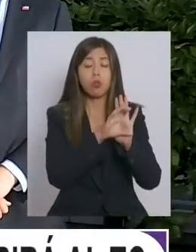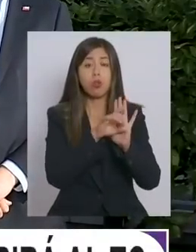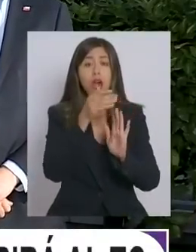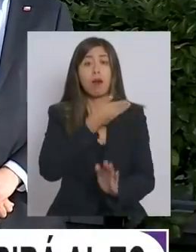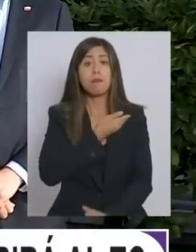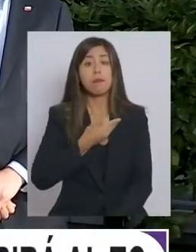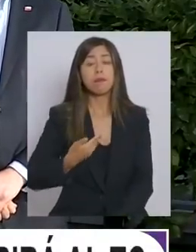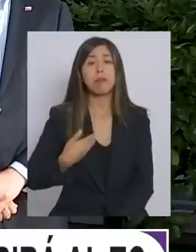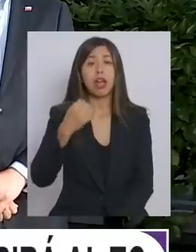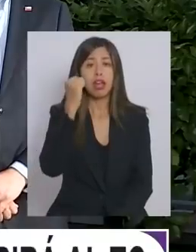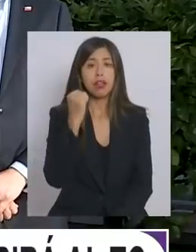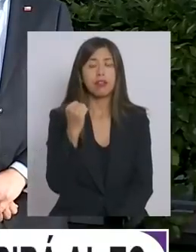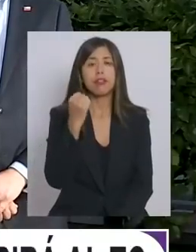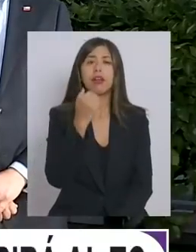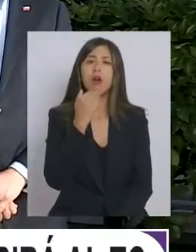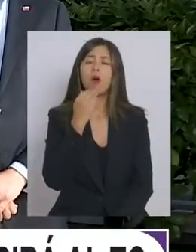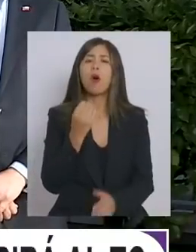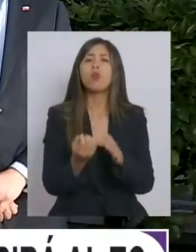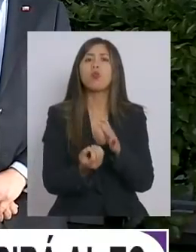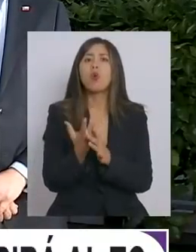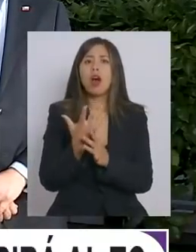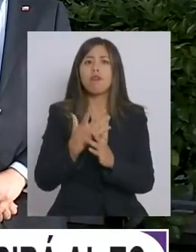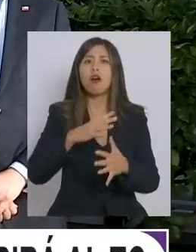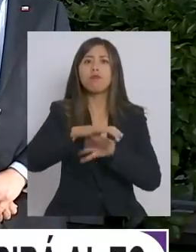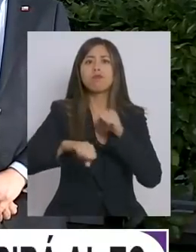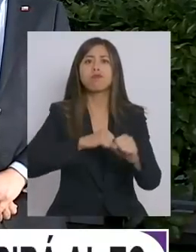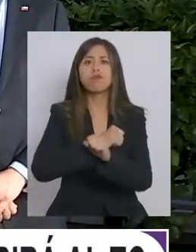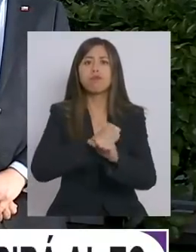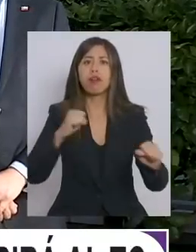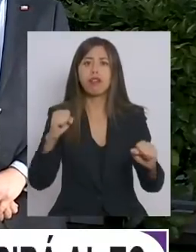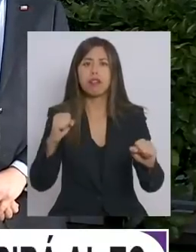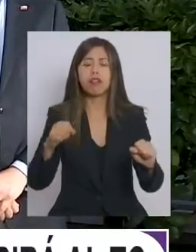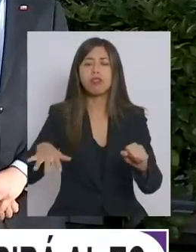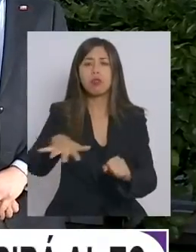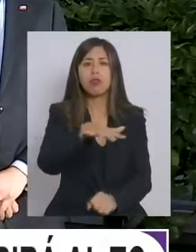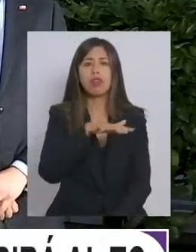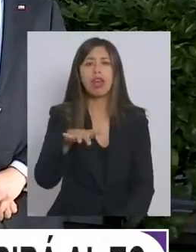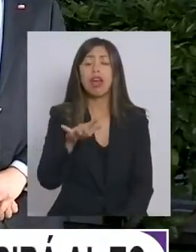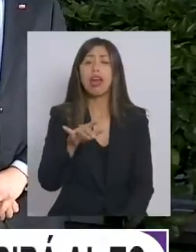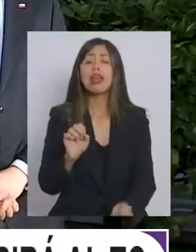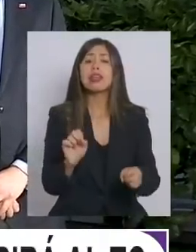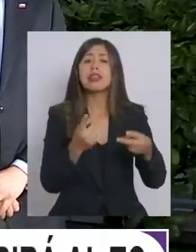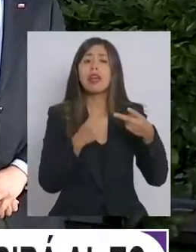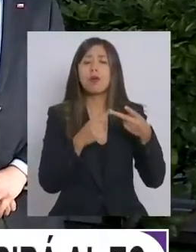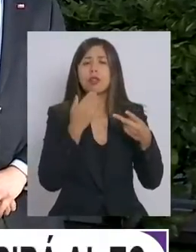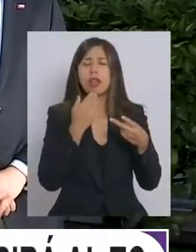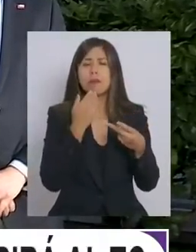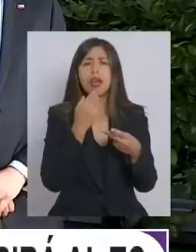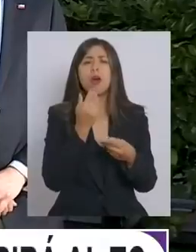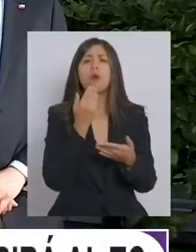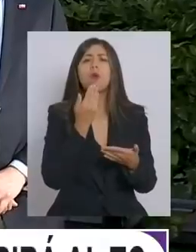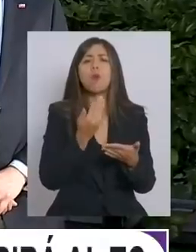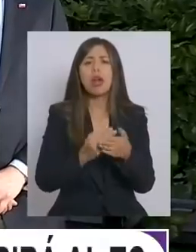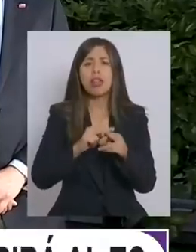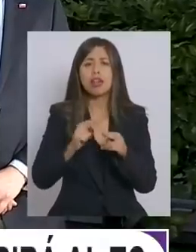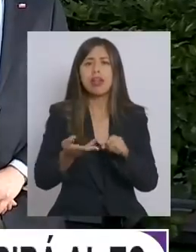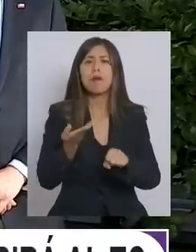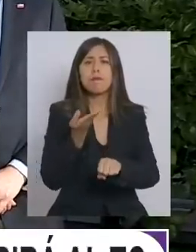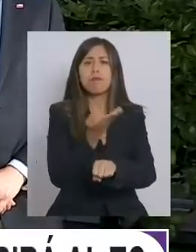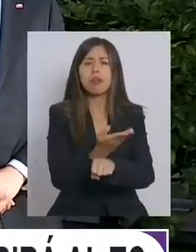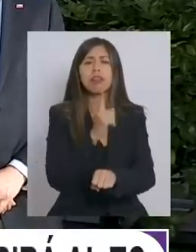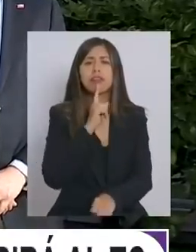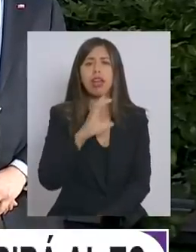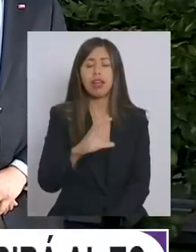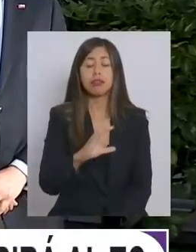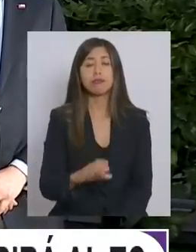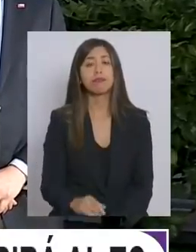Piñera y un nuevo estallido social? Y lo tercero, ¿cuándo se va a presentar este requerimiento? A ver, hemos visto importantes liderazgos de